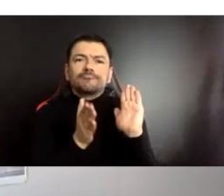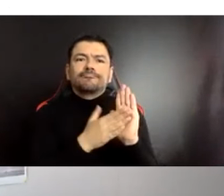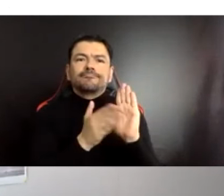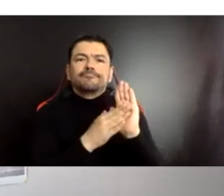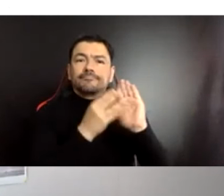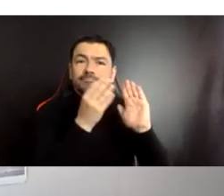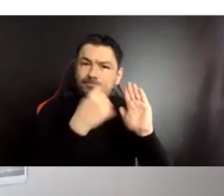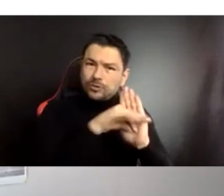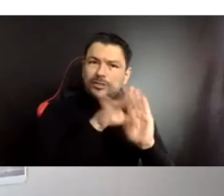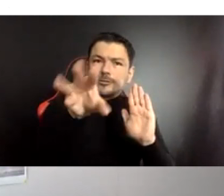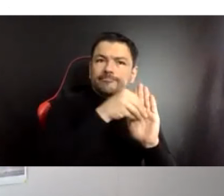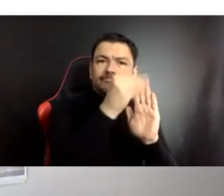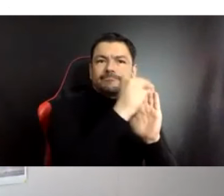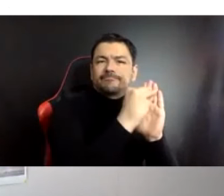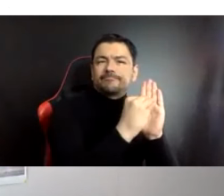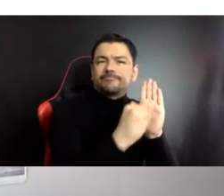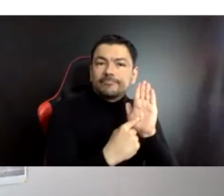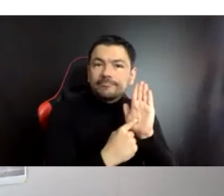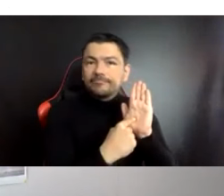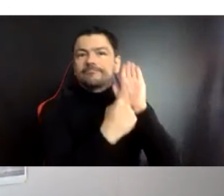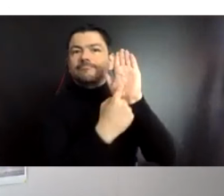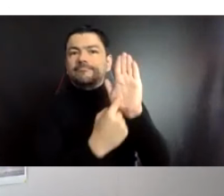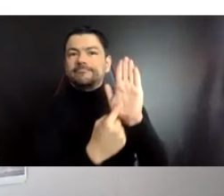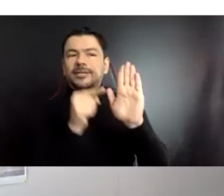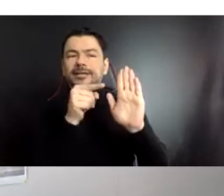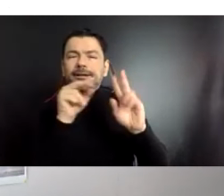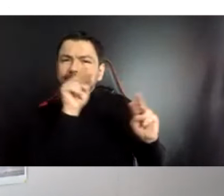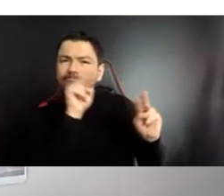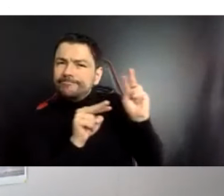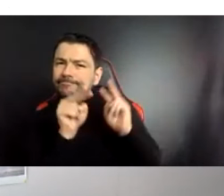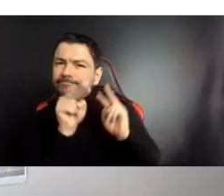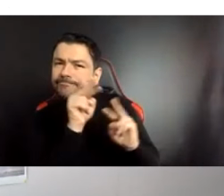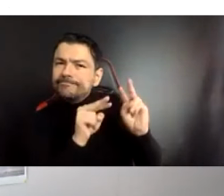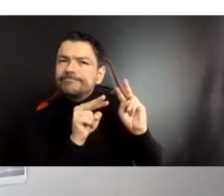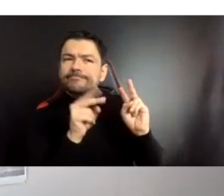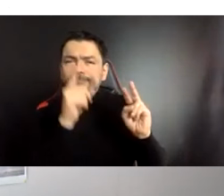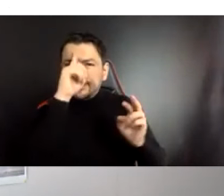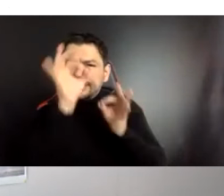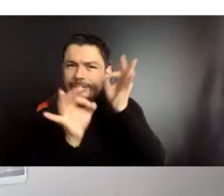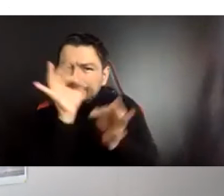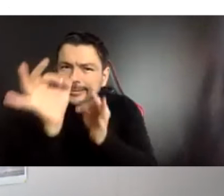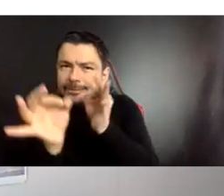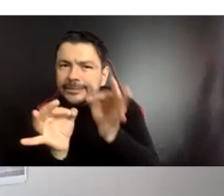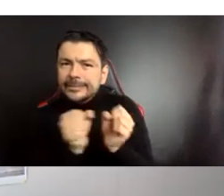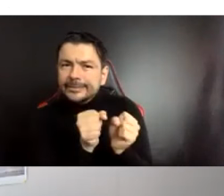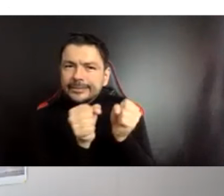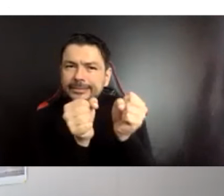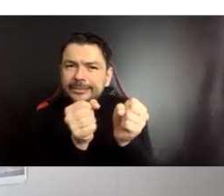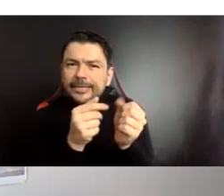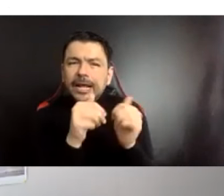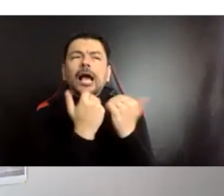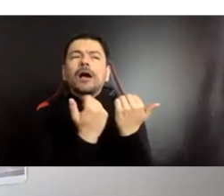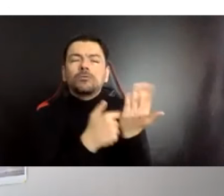main messages análisis, in order to estrategias develop something principales para poder desarrollar easy